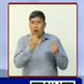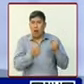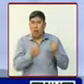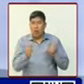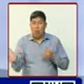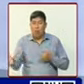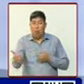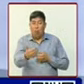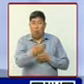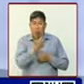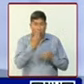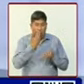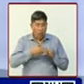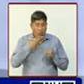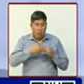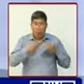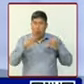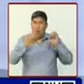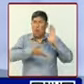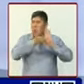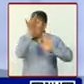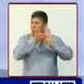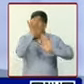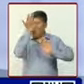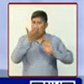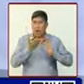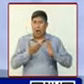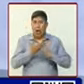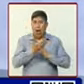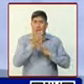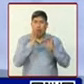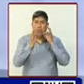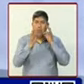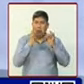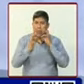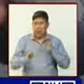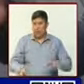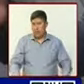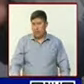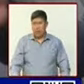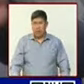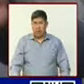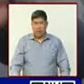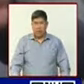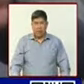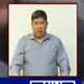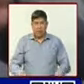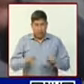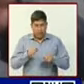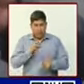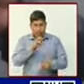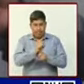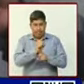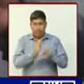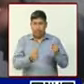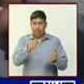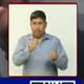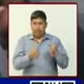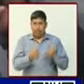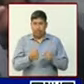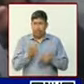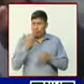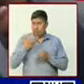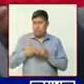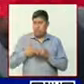reunía gasolina para venderla en un precio más elevado a través de las redes sociales. Se ha podido identificar que este vehículo